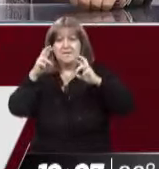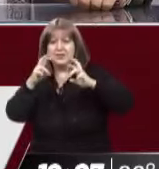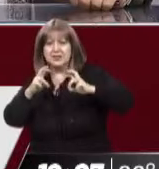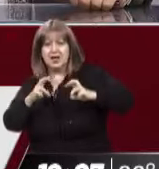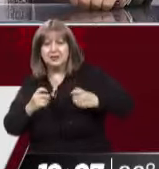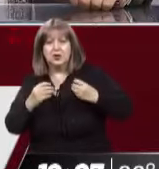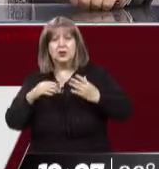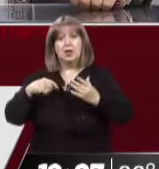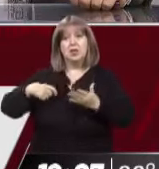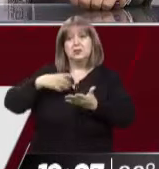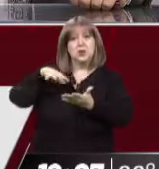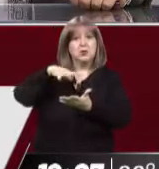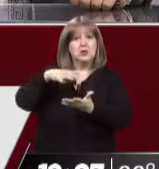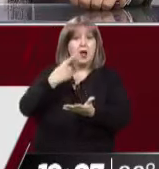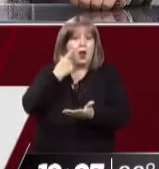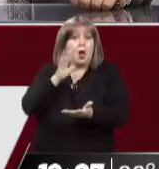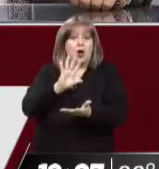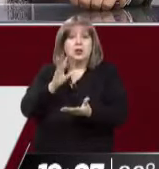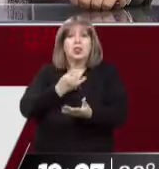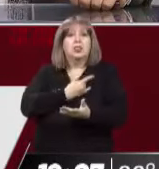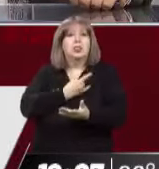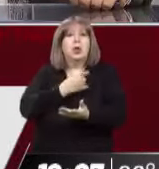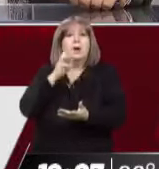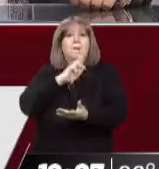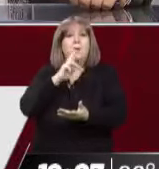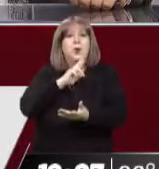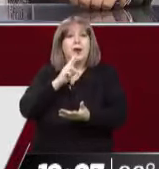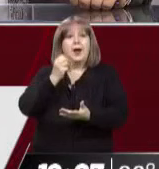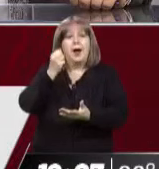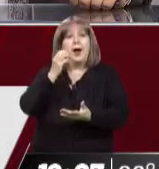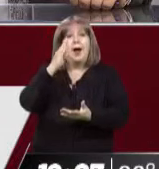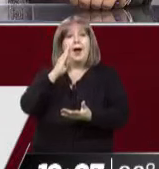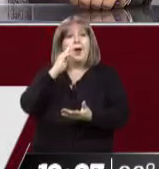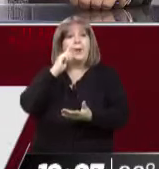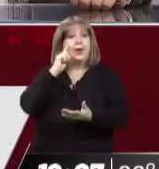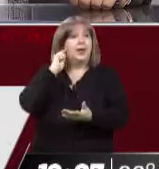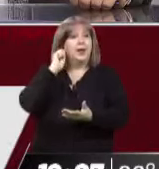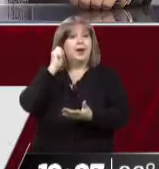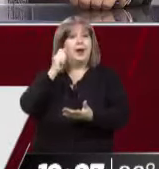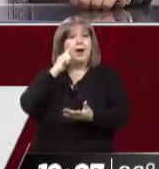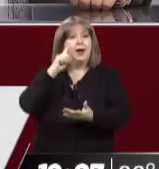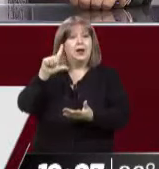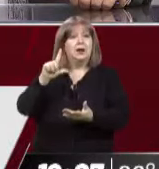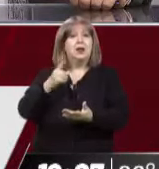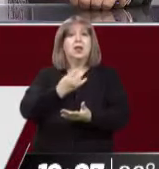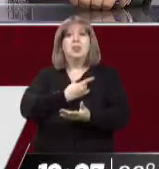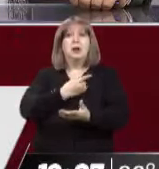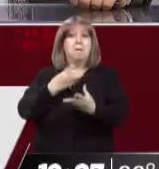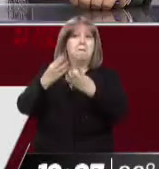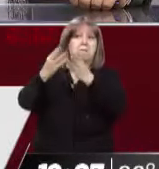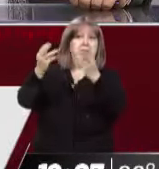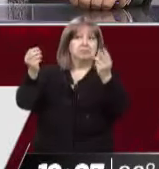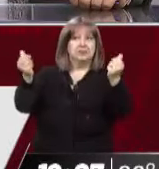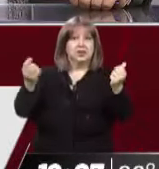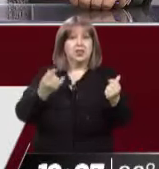sabe qué pasó con Abigail Carniel. Exactamente, los invito a ver este informe y después vamos a hacer algunas conclusiones y